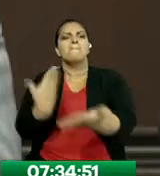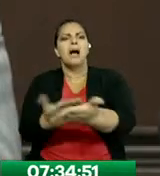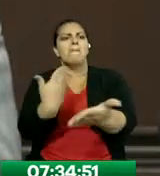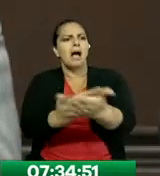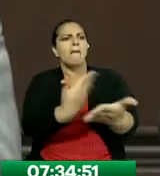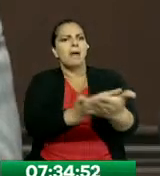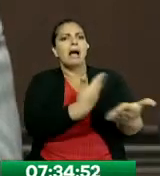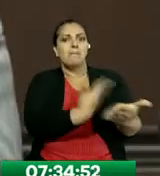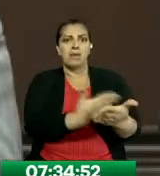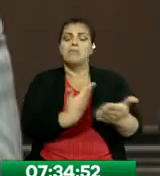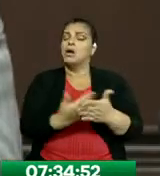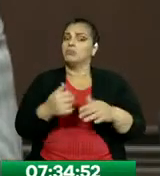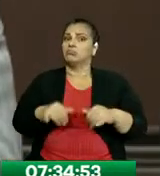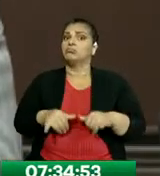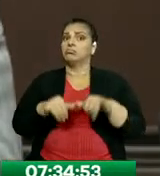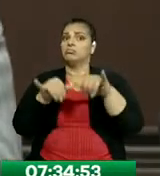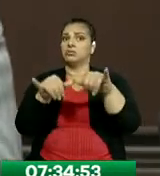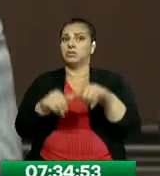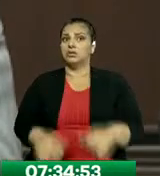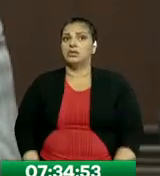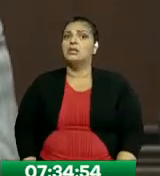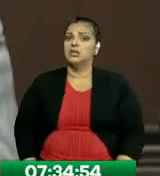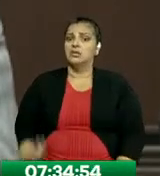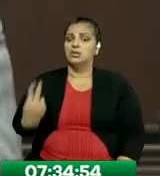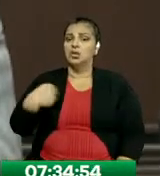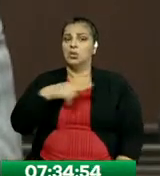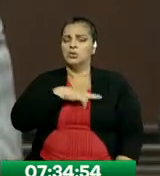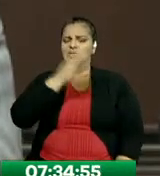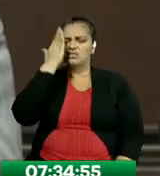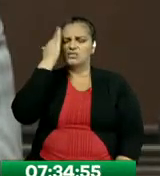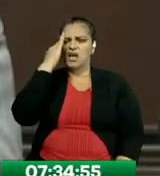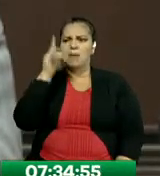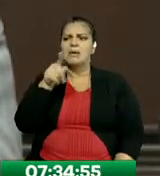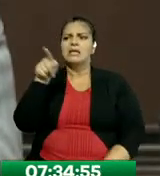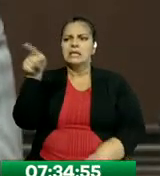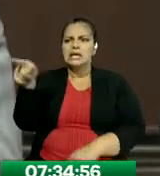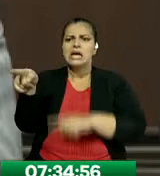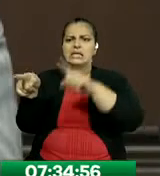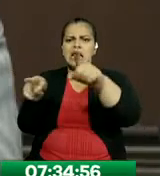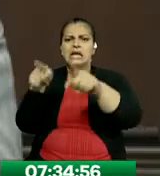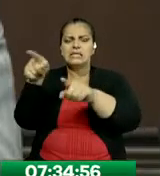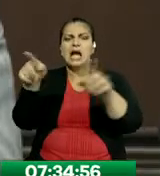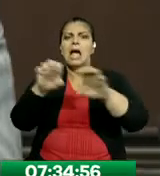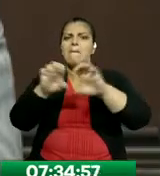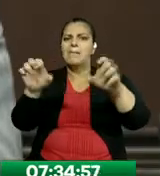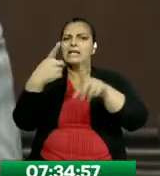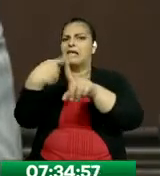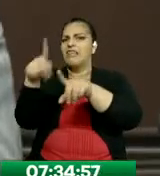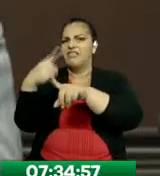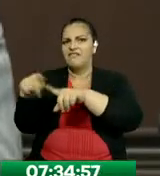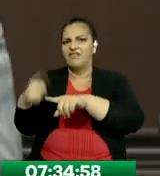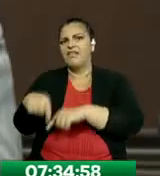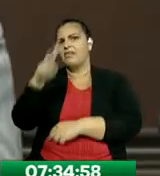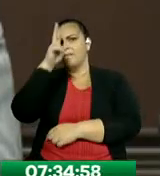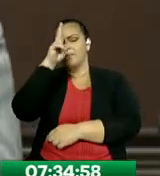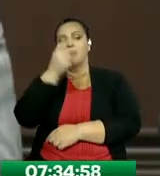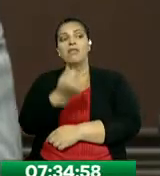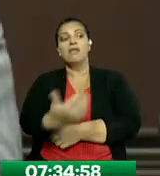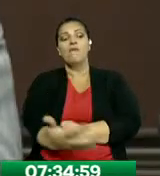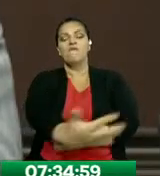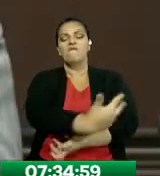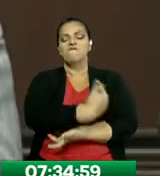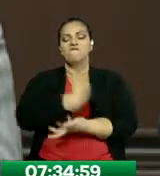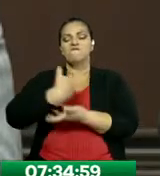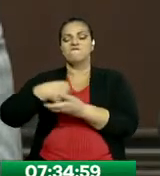tener identificados y tenemos identificados varios paraísos fiscales y varias cuentas. Sin embargo,